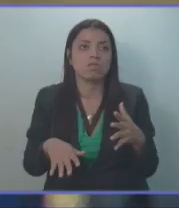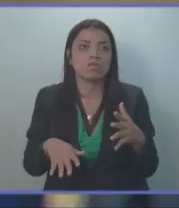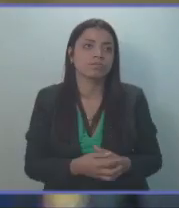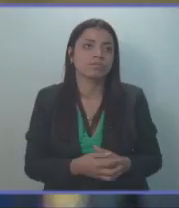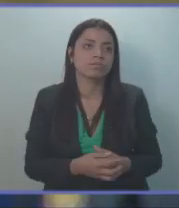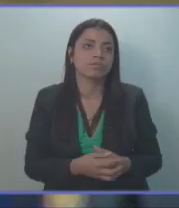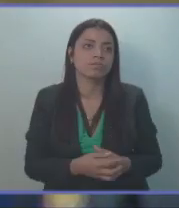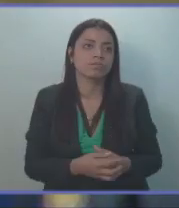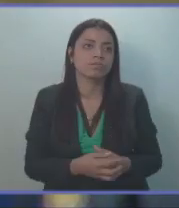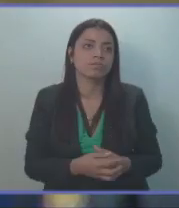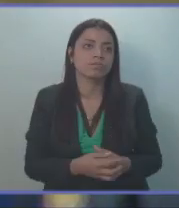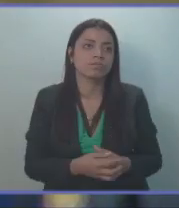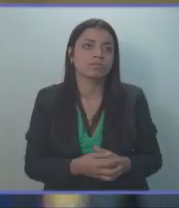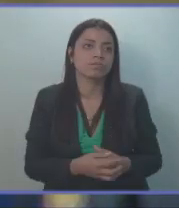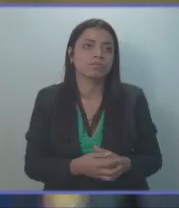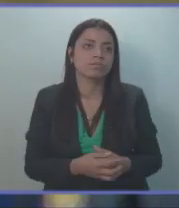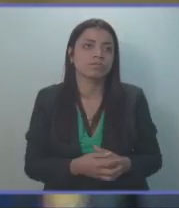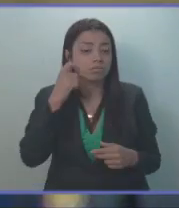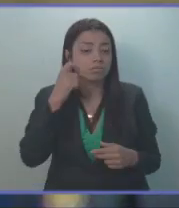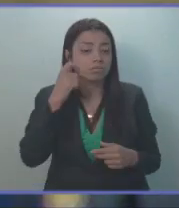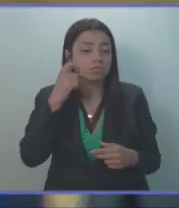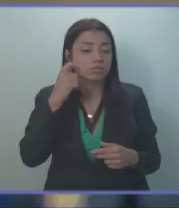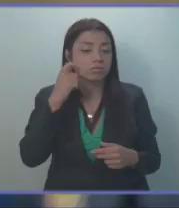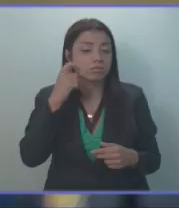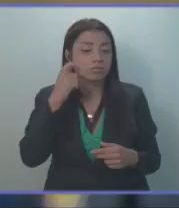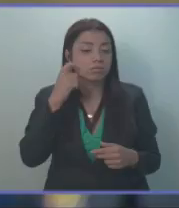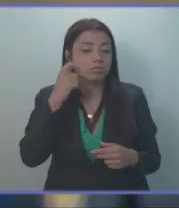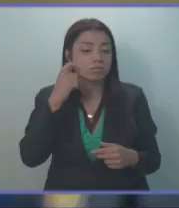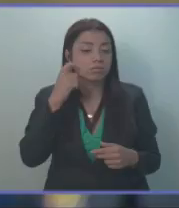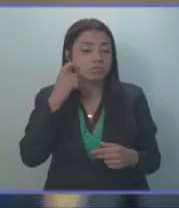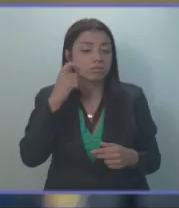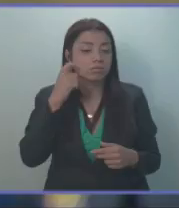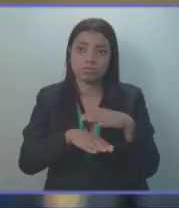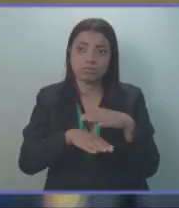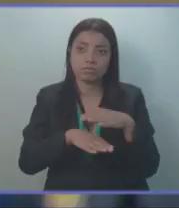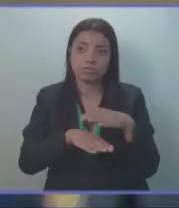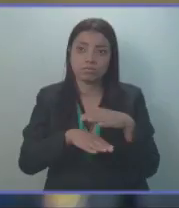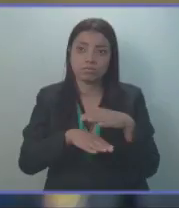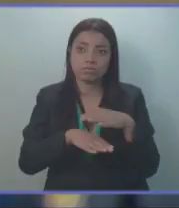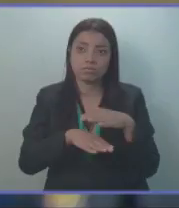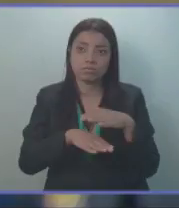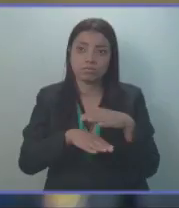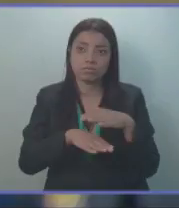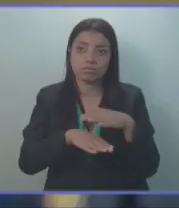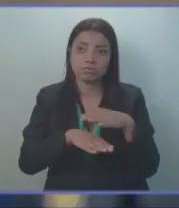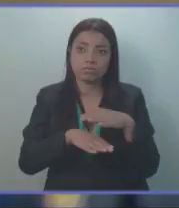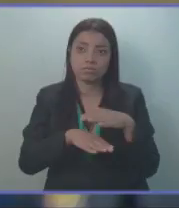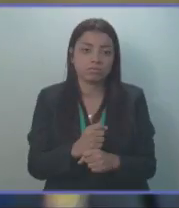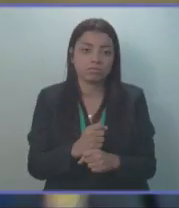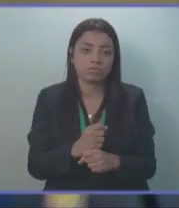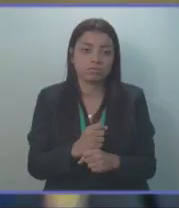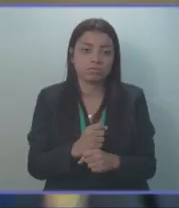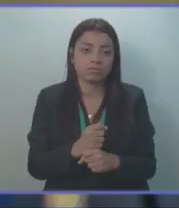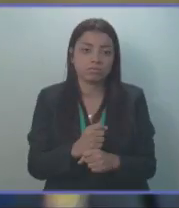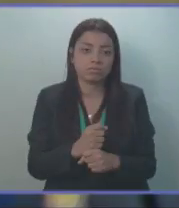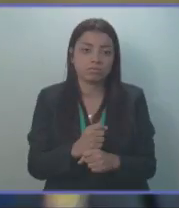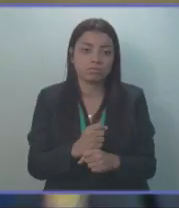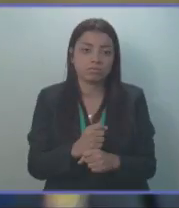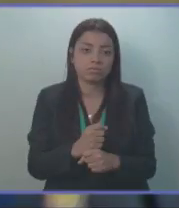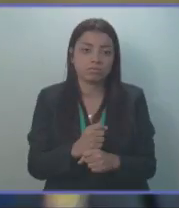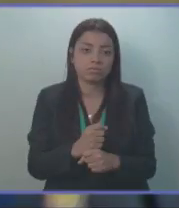Las razones esgrimidas por el presidente básicamente pueden sintetizarse en la siguiente